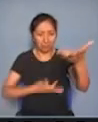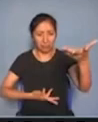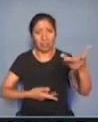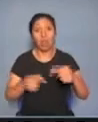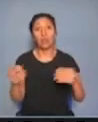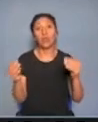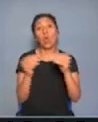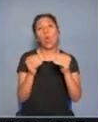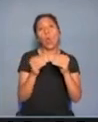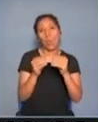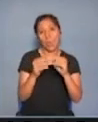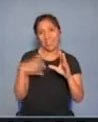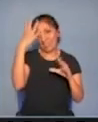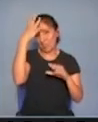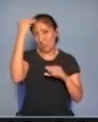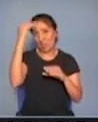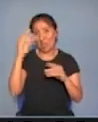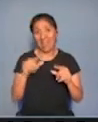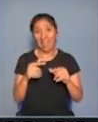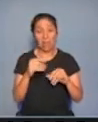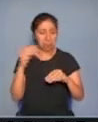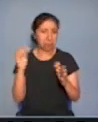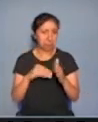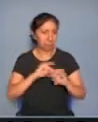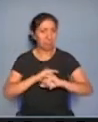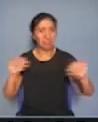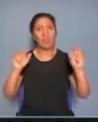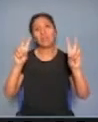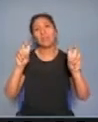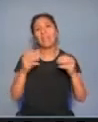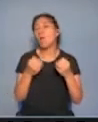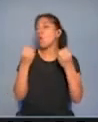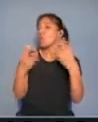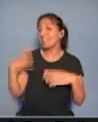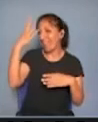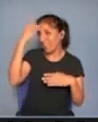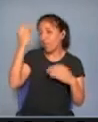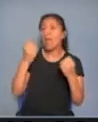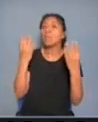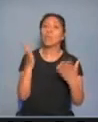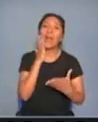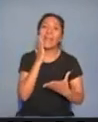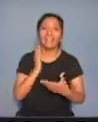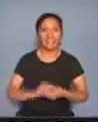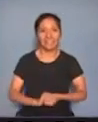compañero Nicolás pisic tiene más información sobre este tema Cómo estás p buenas